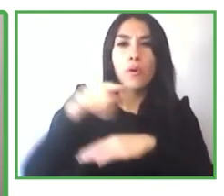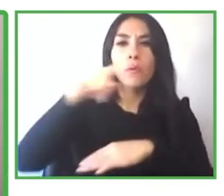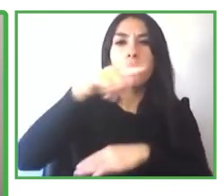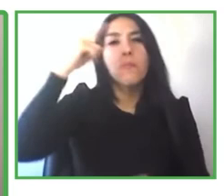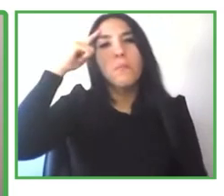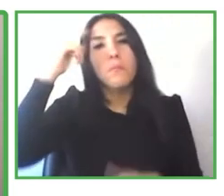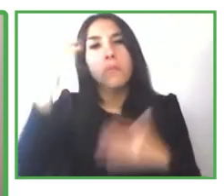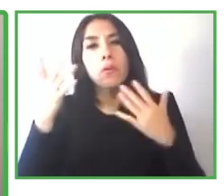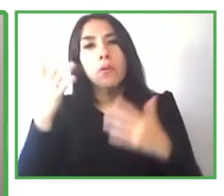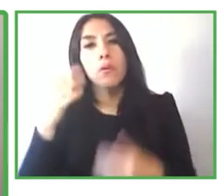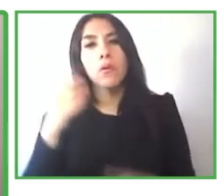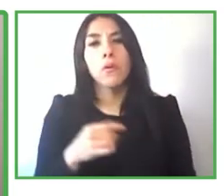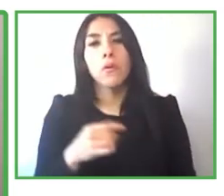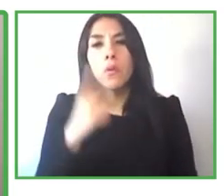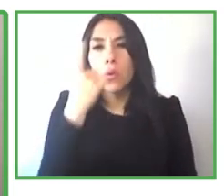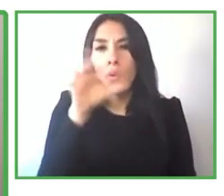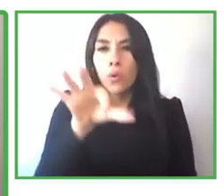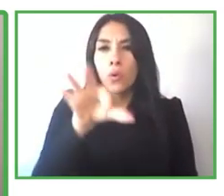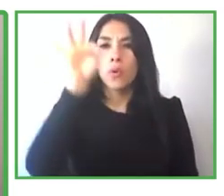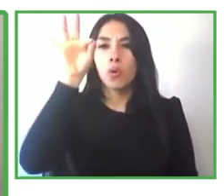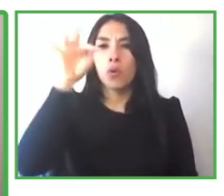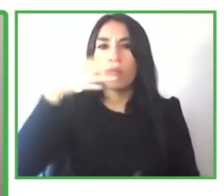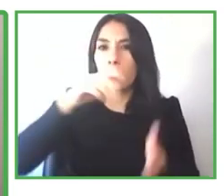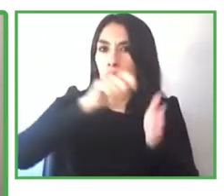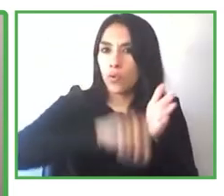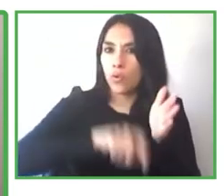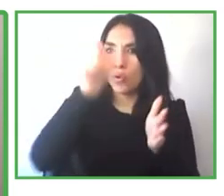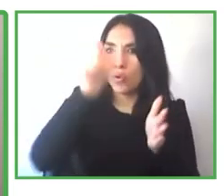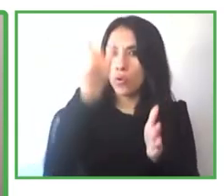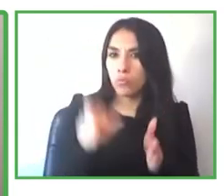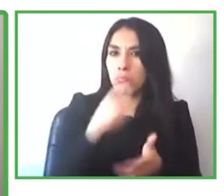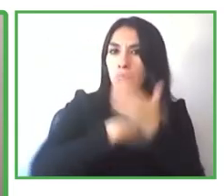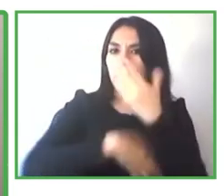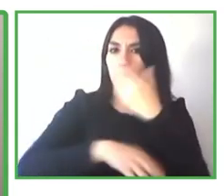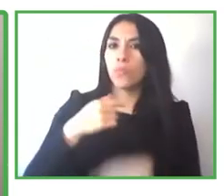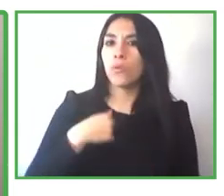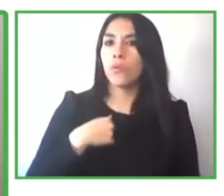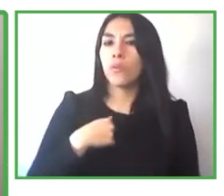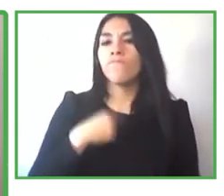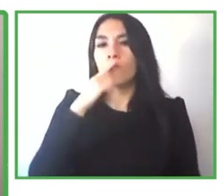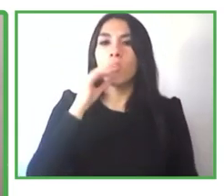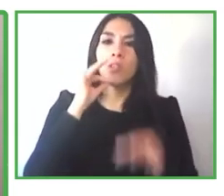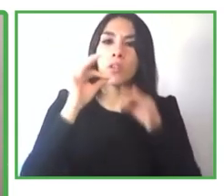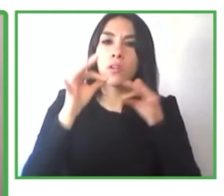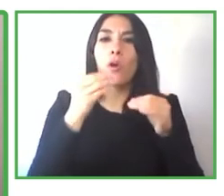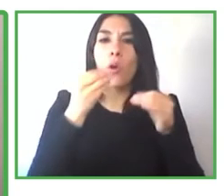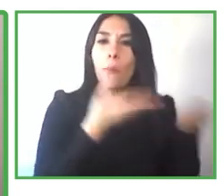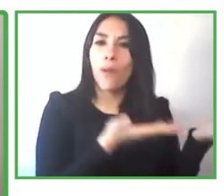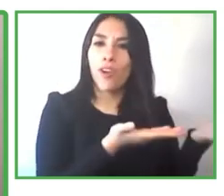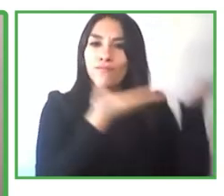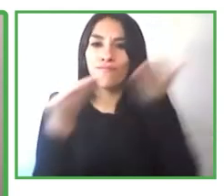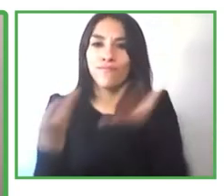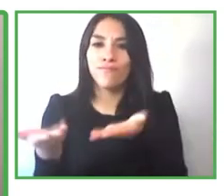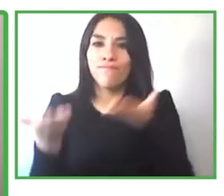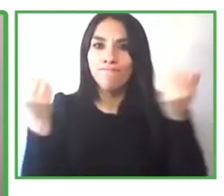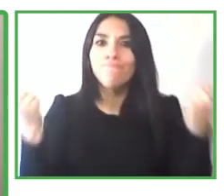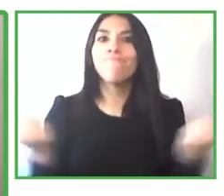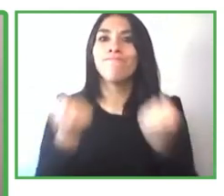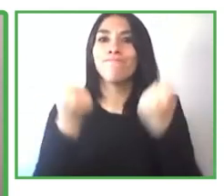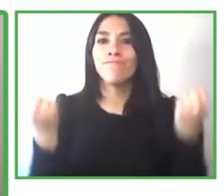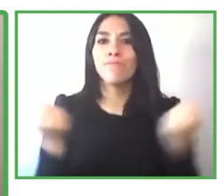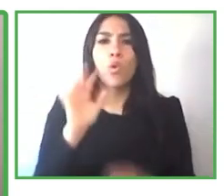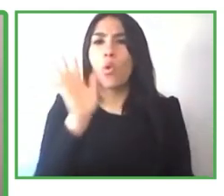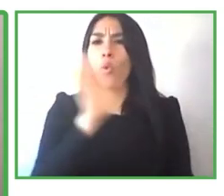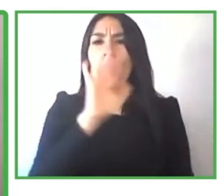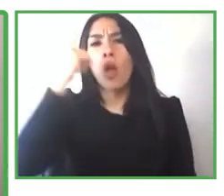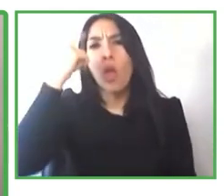diría adelante. Porque no hay que sobrepensarlo, simplemente hay que hacerlo, porque al final las personas con